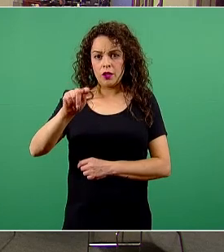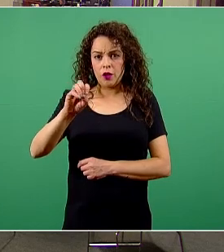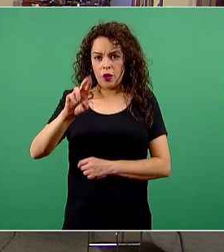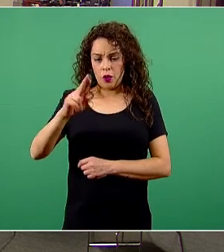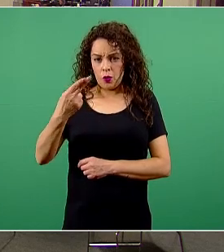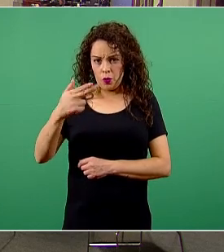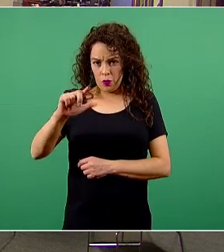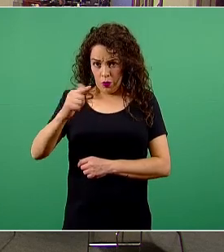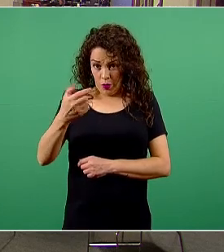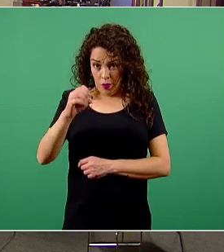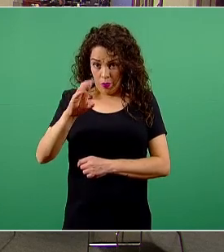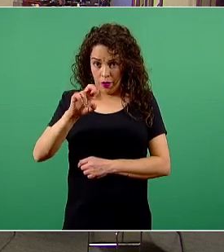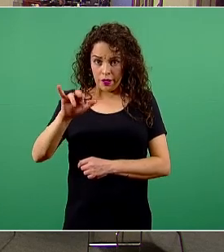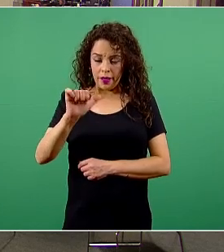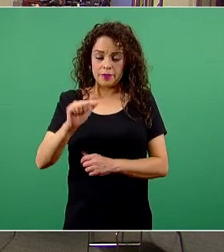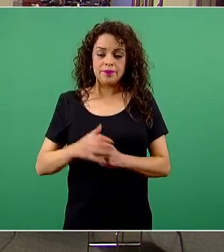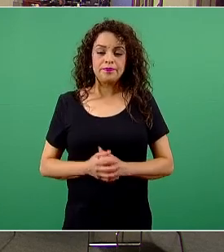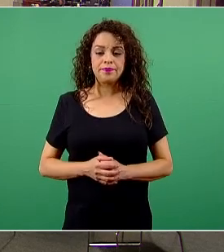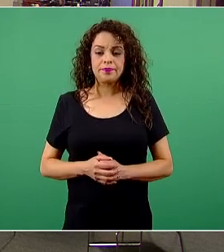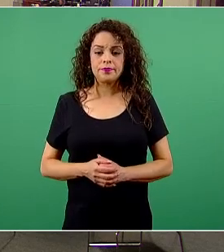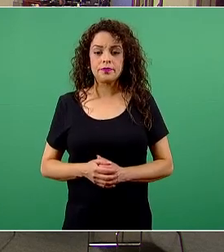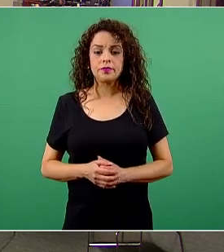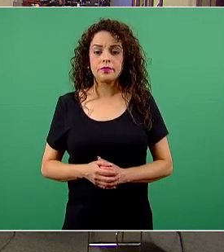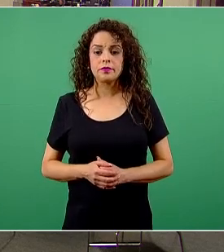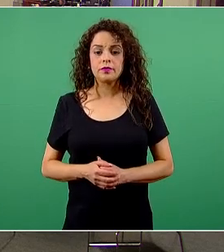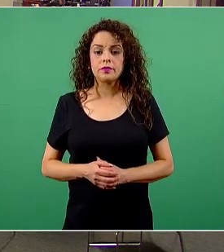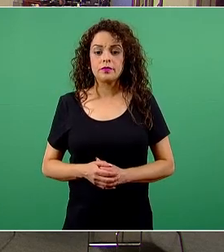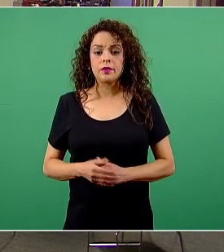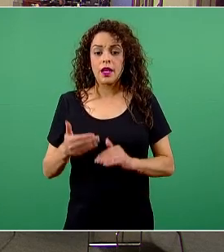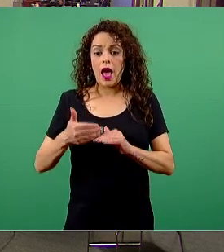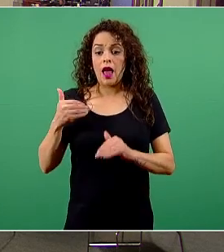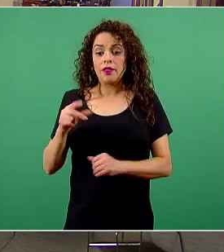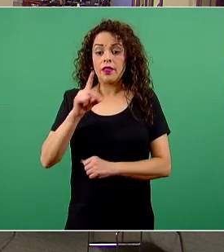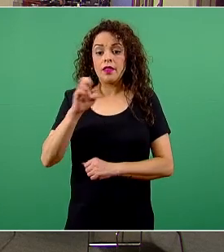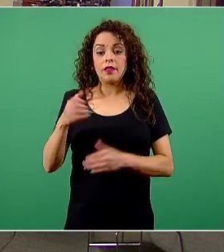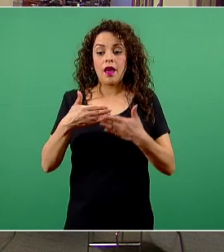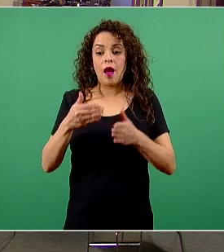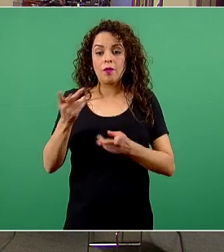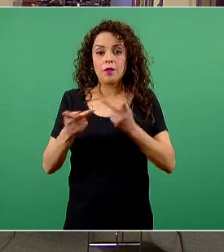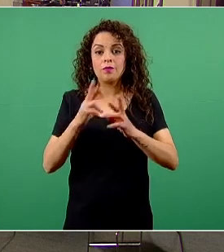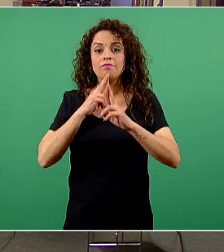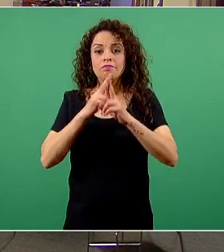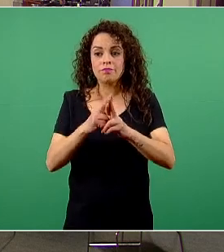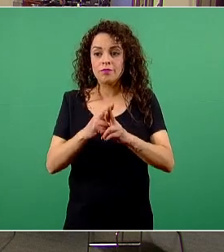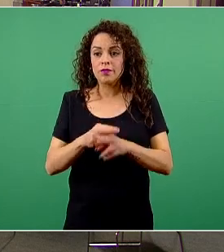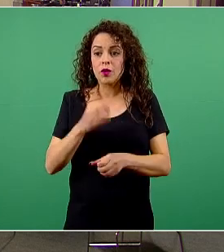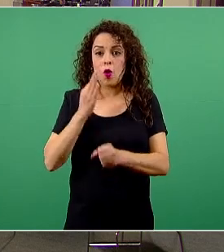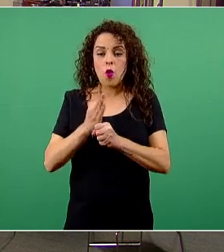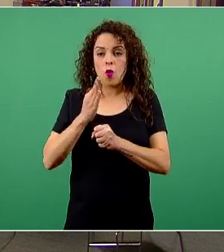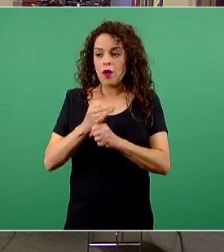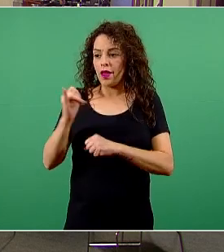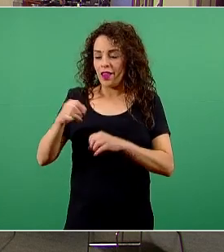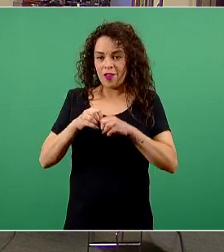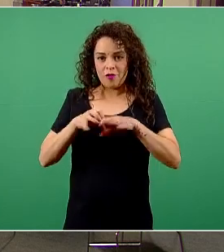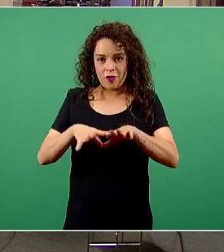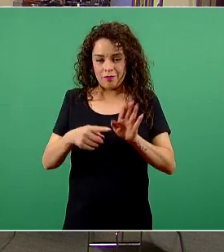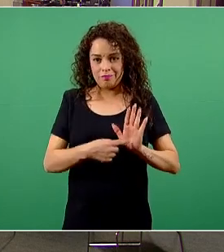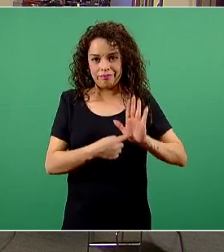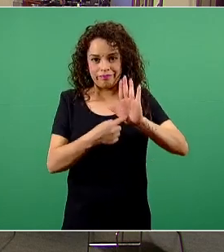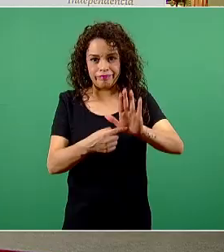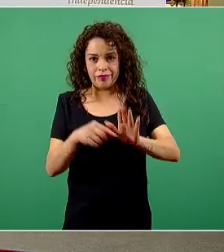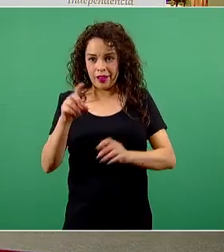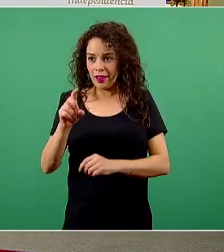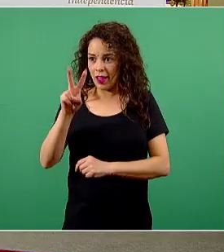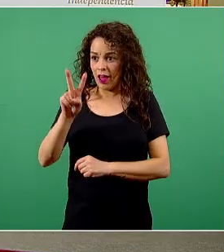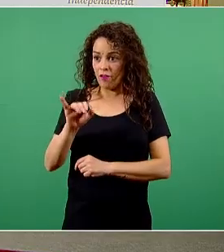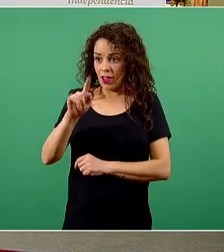Un comentario previo a que abramos a preguntas y respuestas. Esta información que ha presentado el doctor Víctor Hugo Borja consideramos